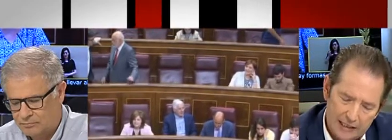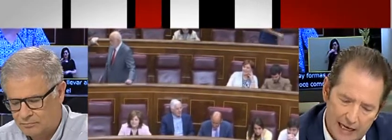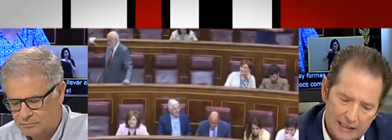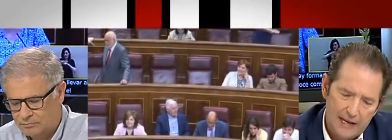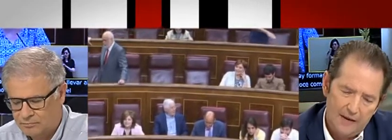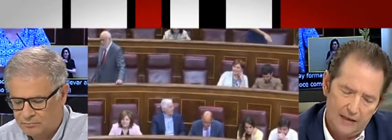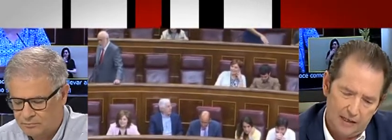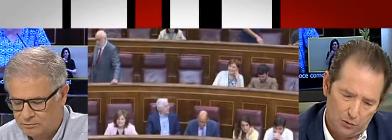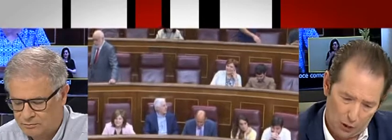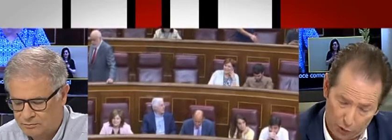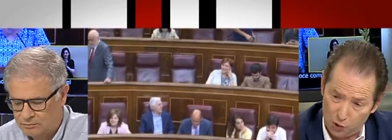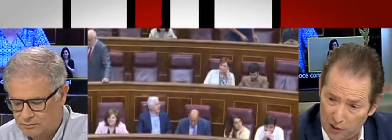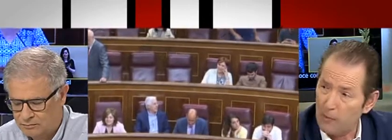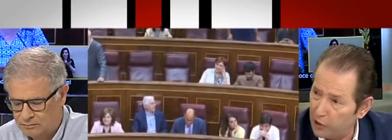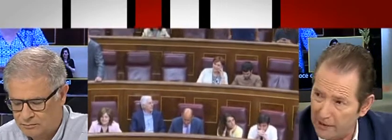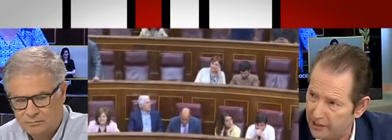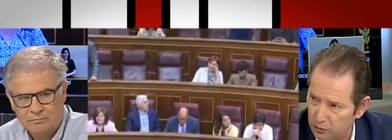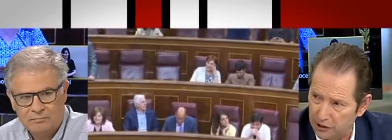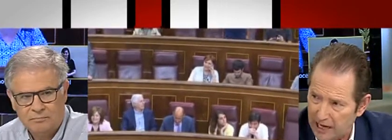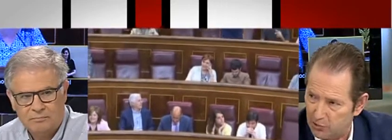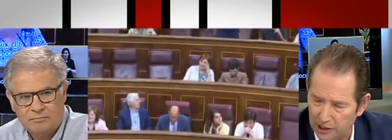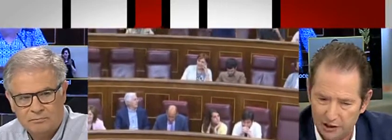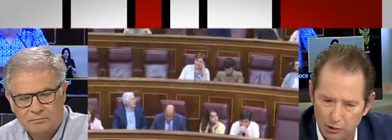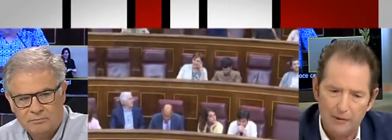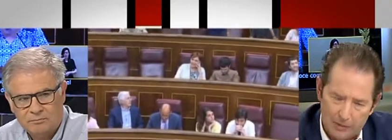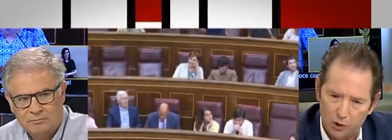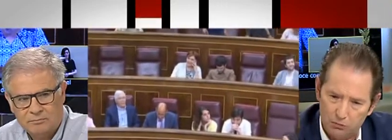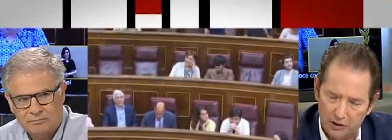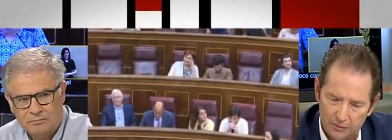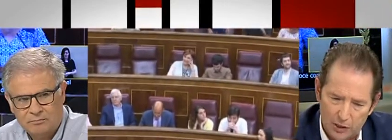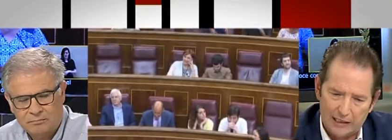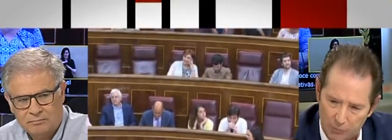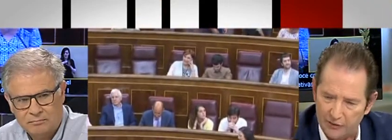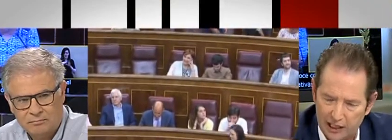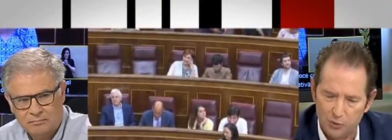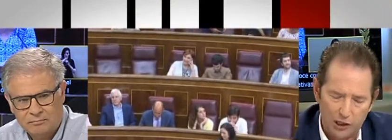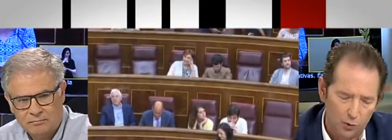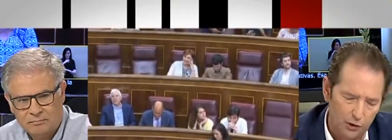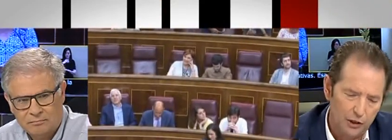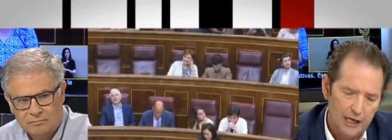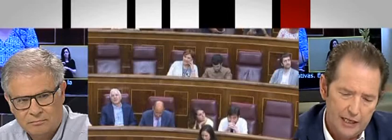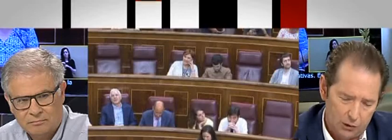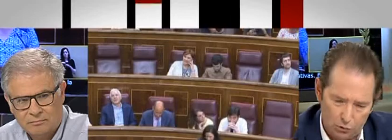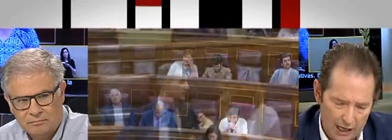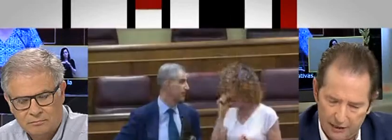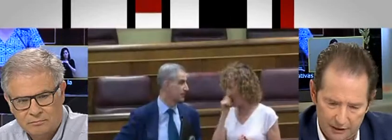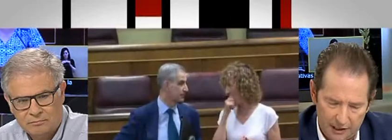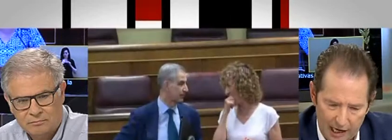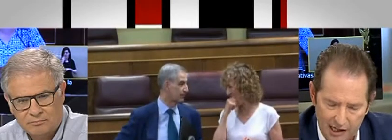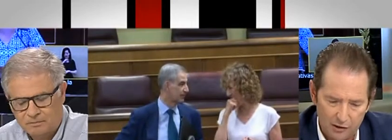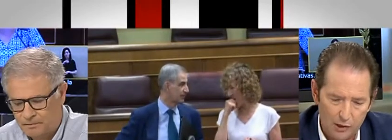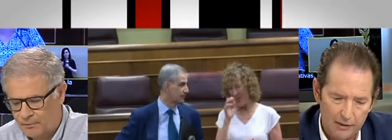reseñar es esto la corrupción es un problema muy grave y esto es absolutamente indudable y el proyecto de popular está muy afectado por la corrupción y esto es una